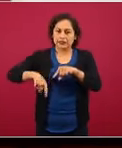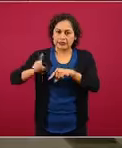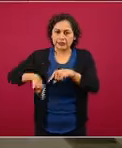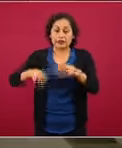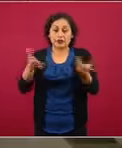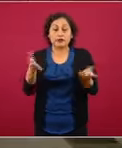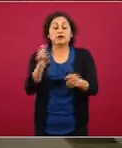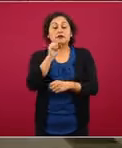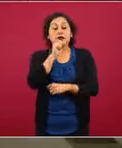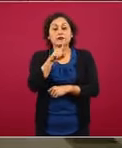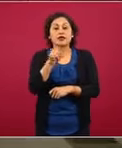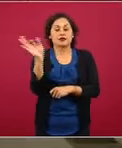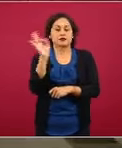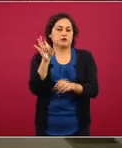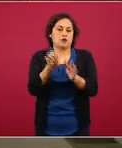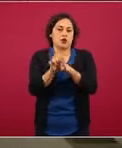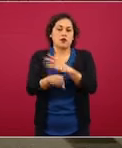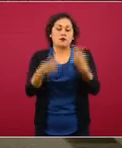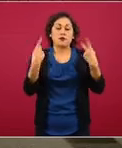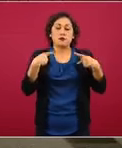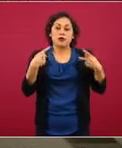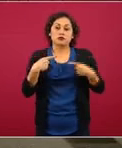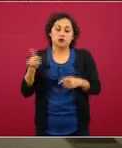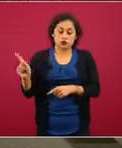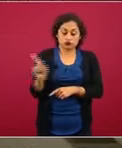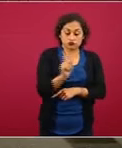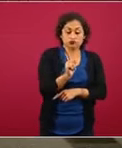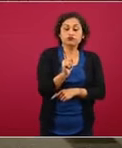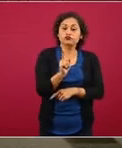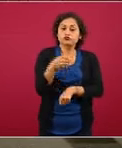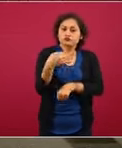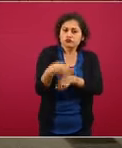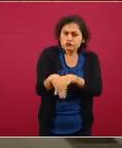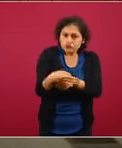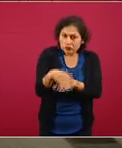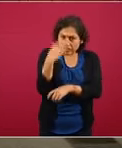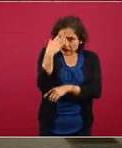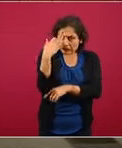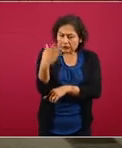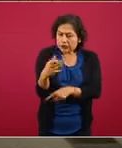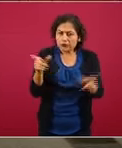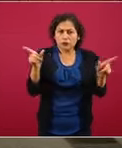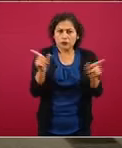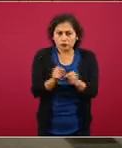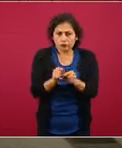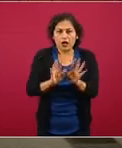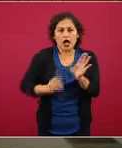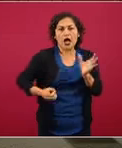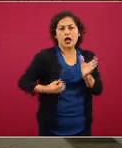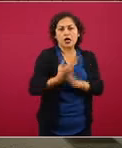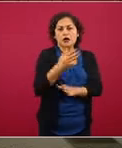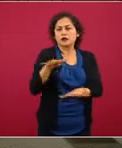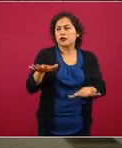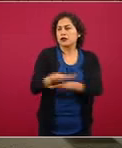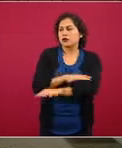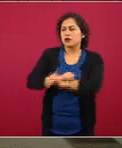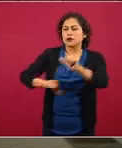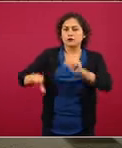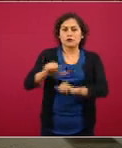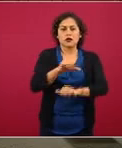poco tiempo en el mismo lugar, pues entonces nosotros salimos y reducimos nuestro